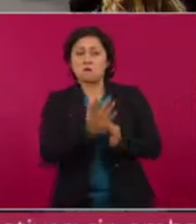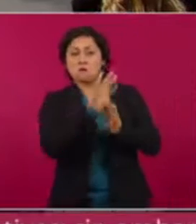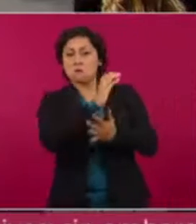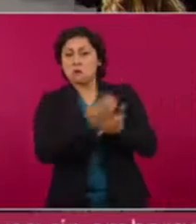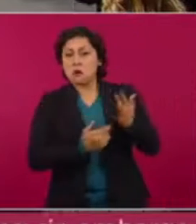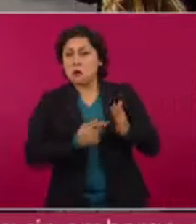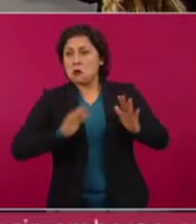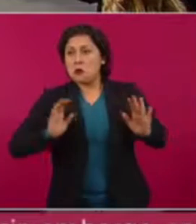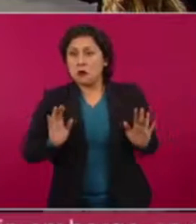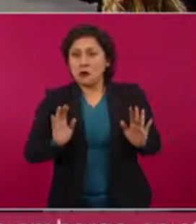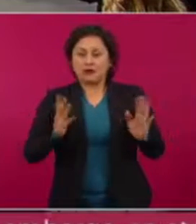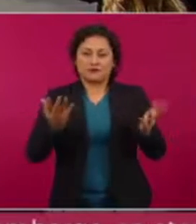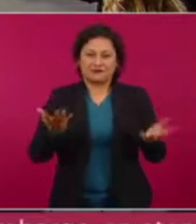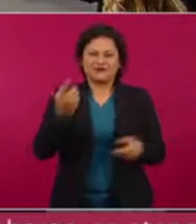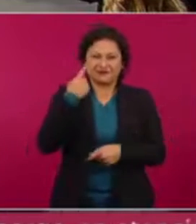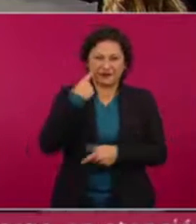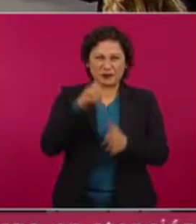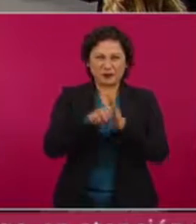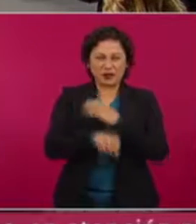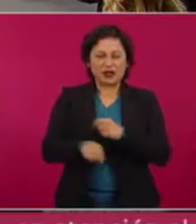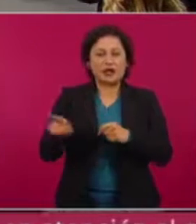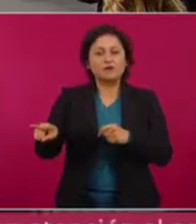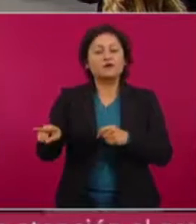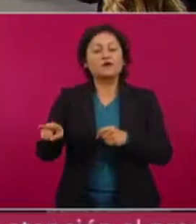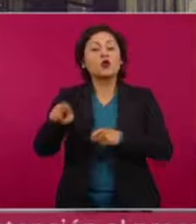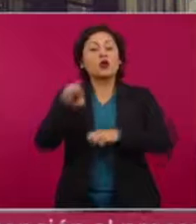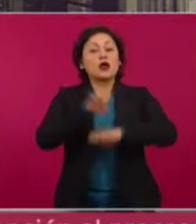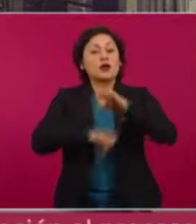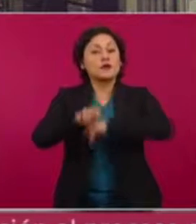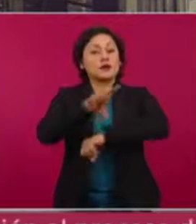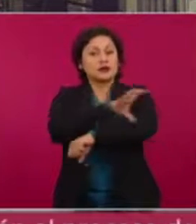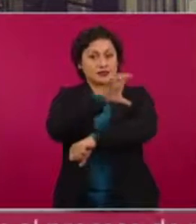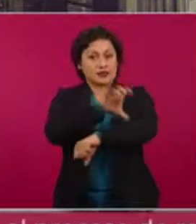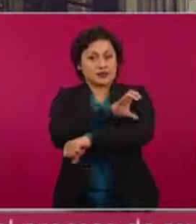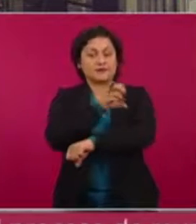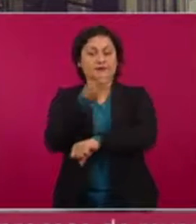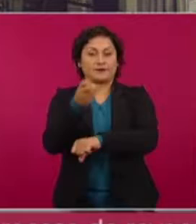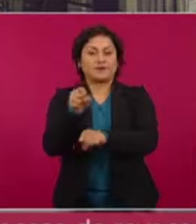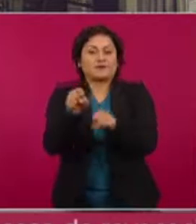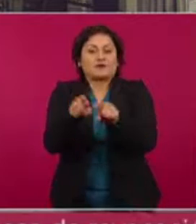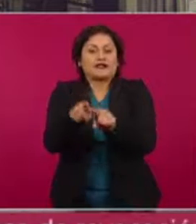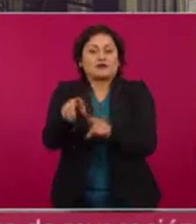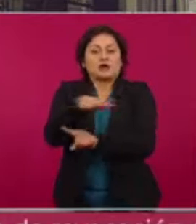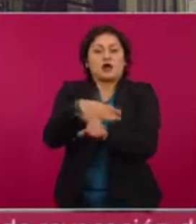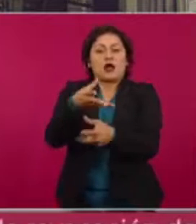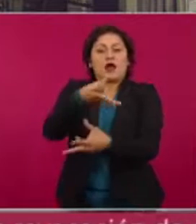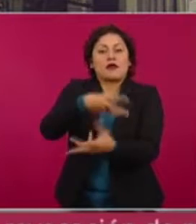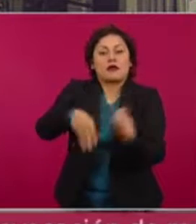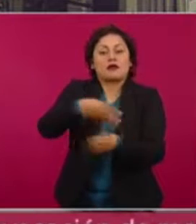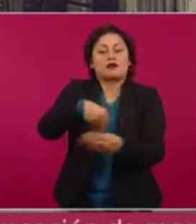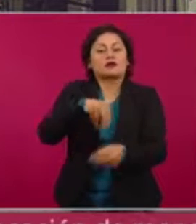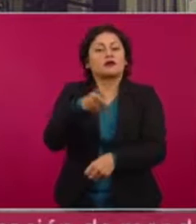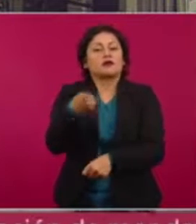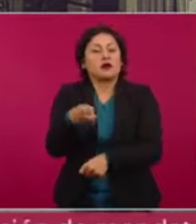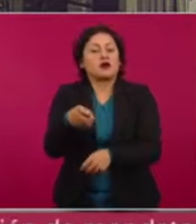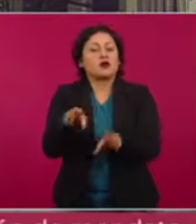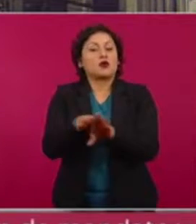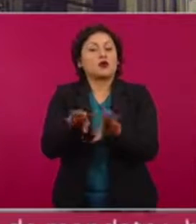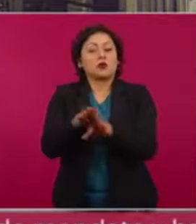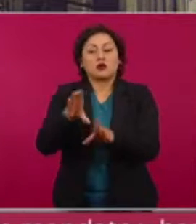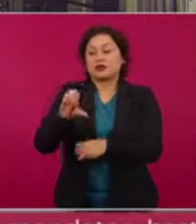algo. Cuando es autoabasto, ellos le cobran toda la luz, pero no,